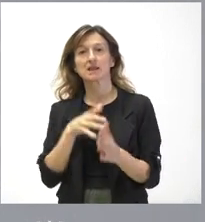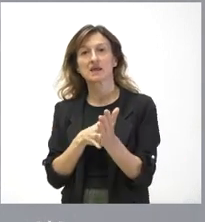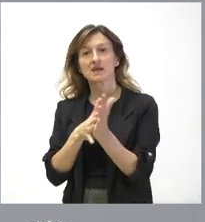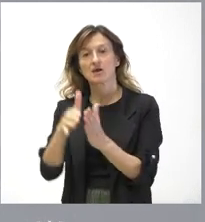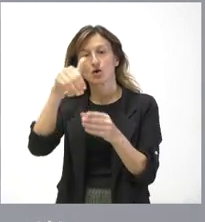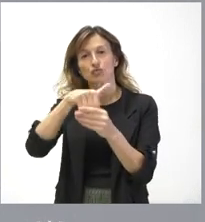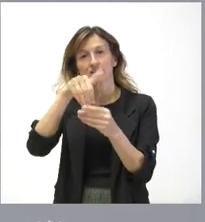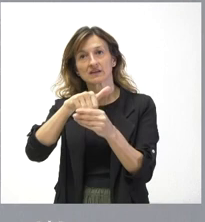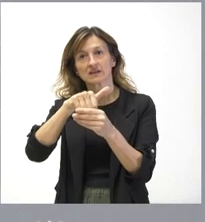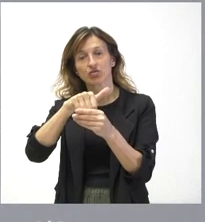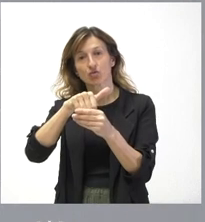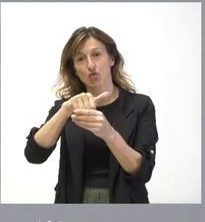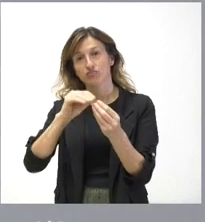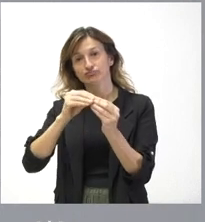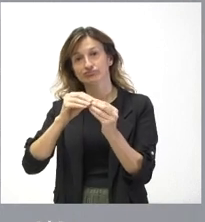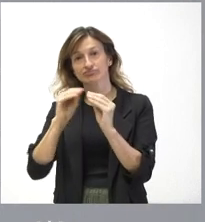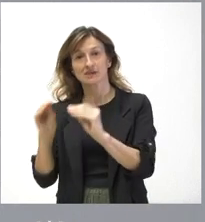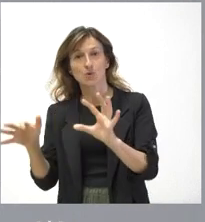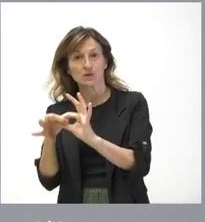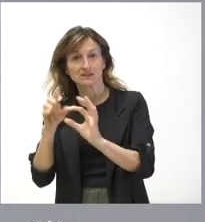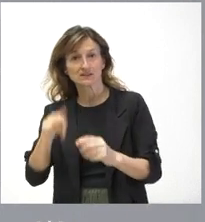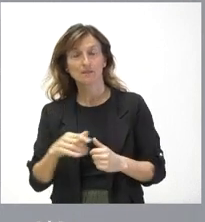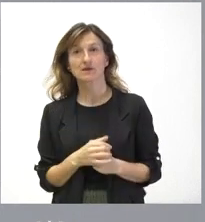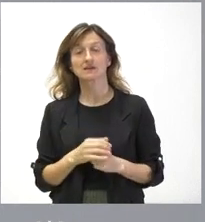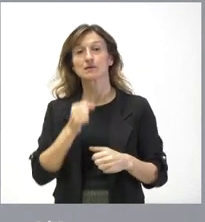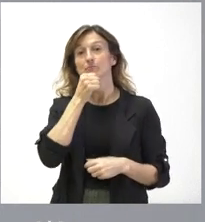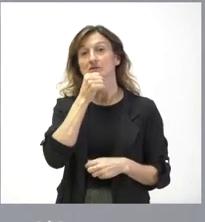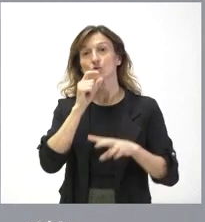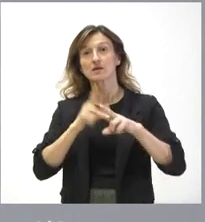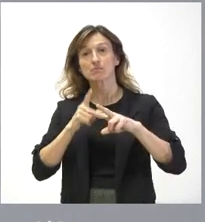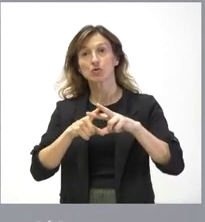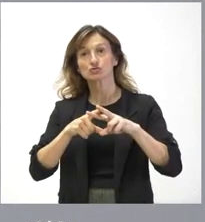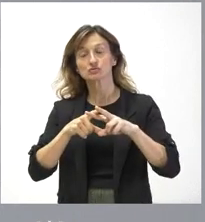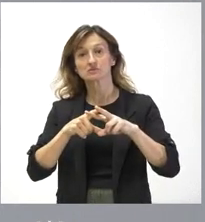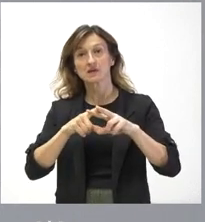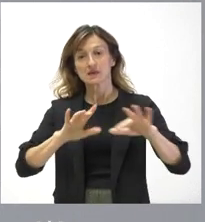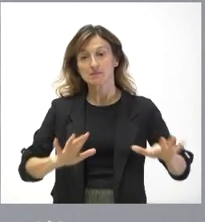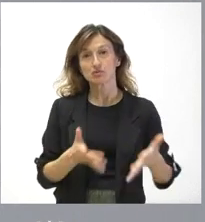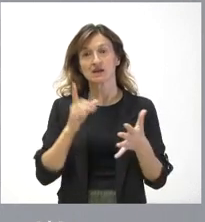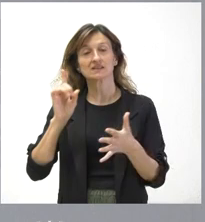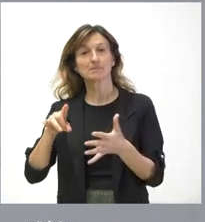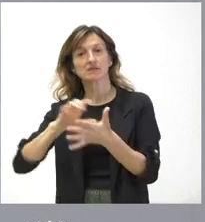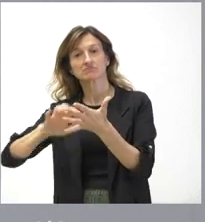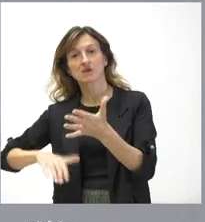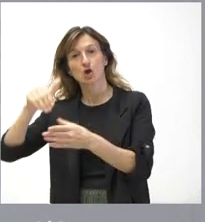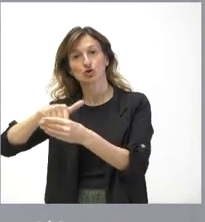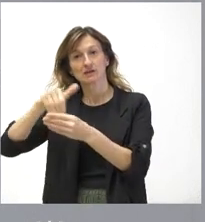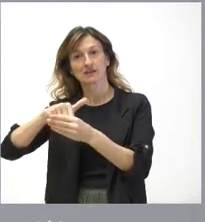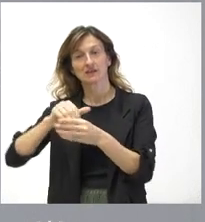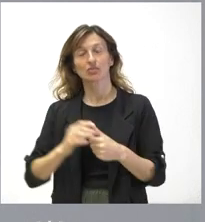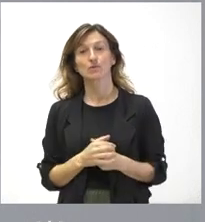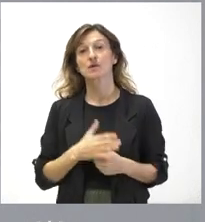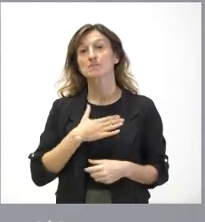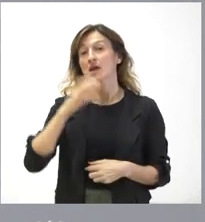de la misma y por tanto si I Box se ponen de acuerdo en el impulso de la ley se pondrán de acuerdo en el contenido de la misma nuestra